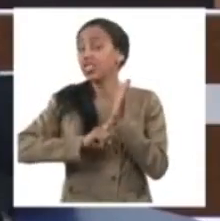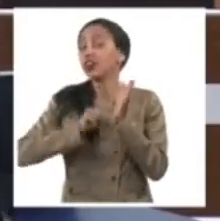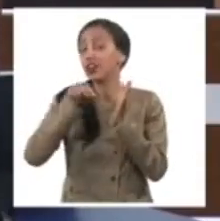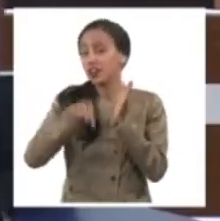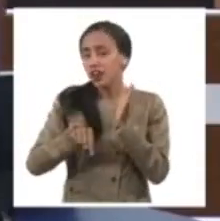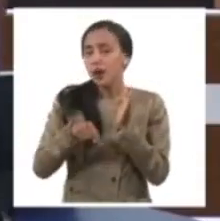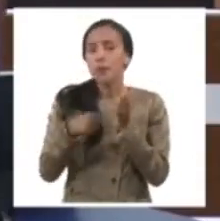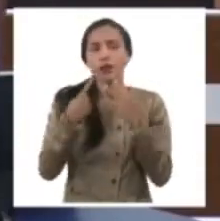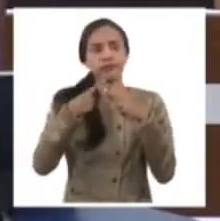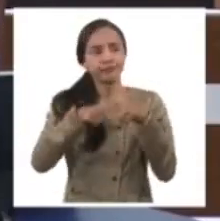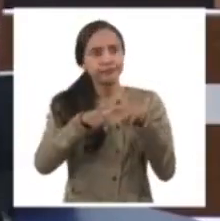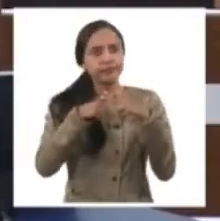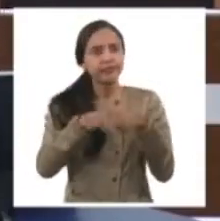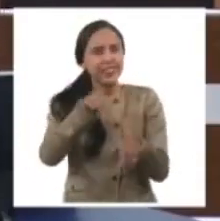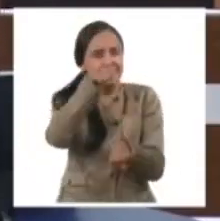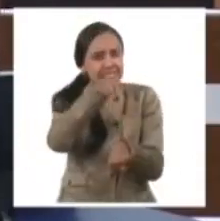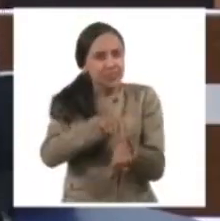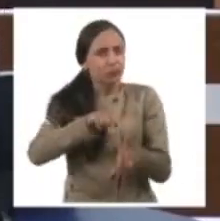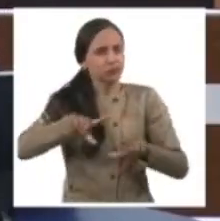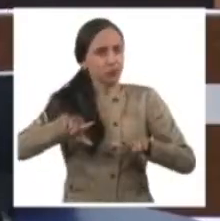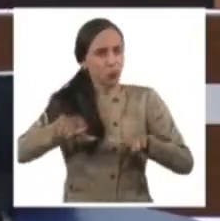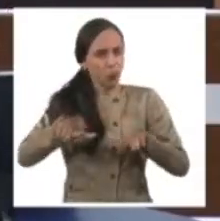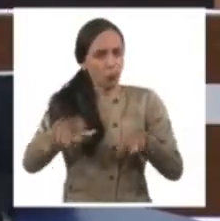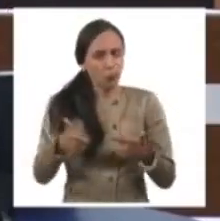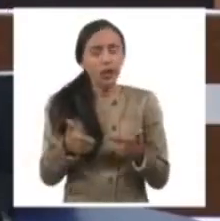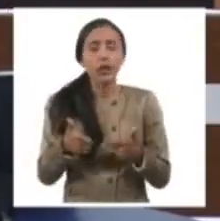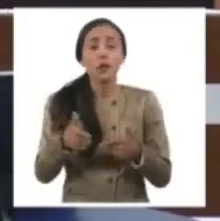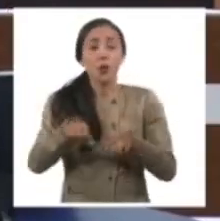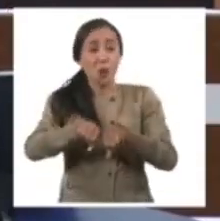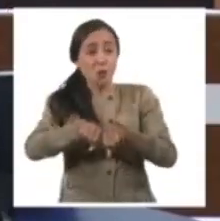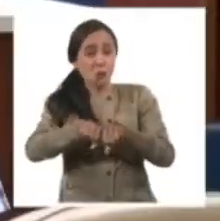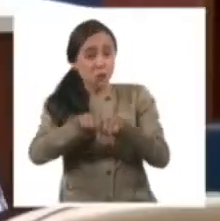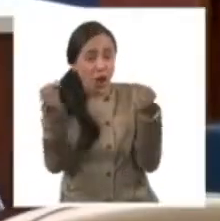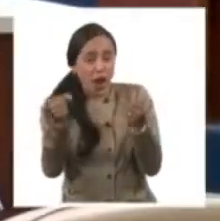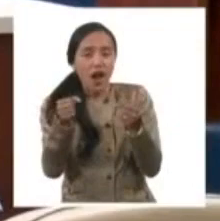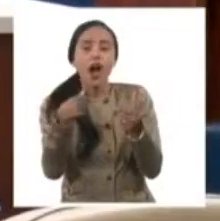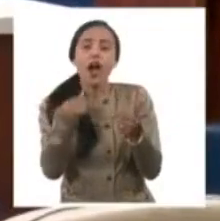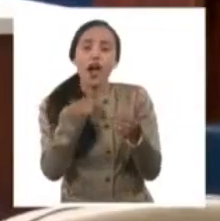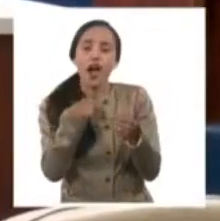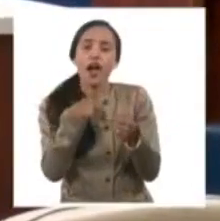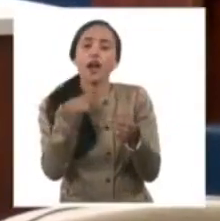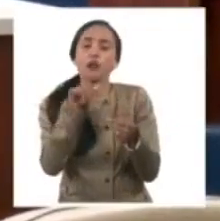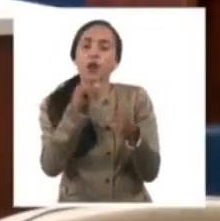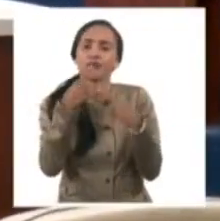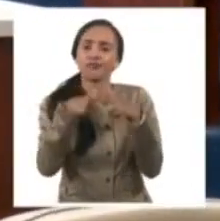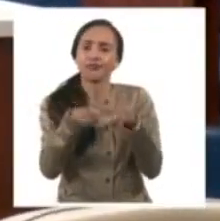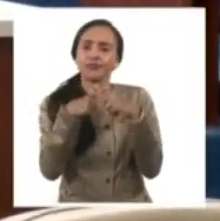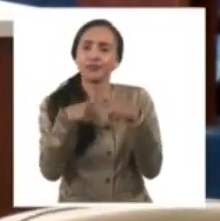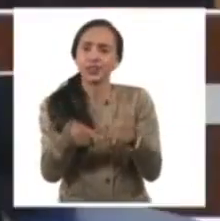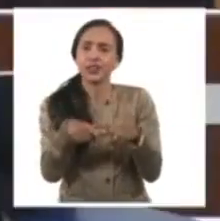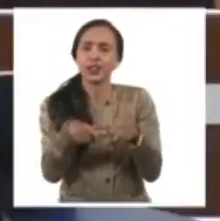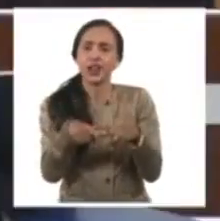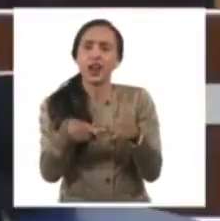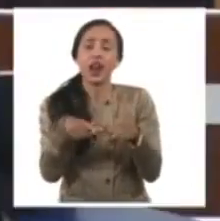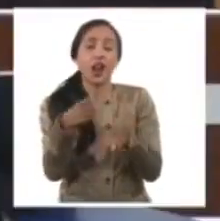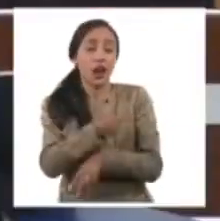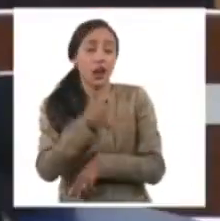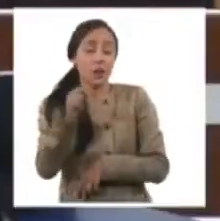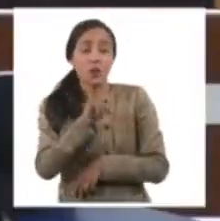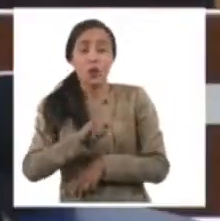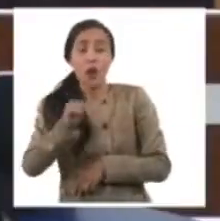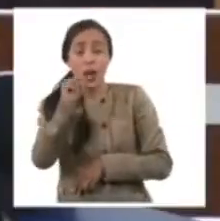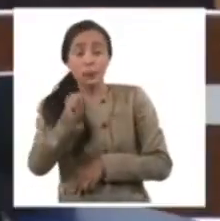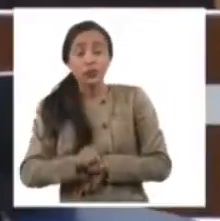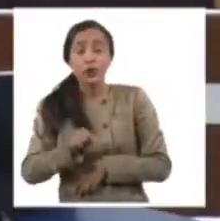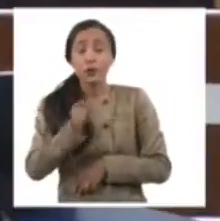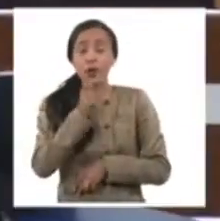los mantenimientos en tiempo, que las averías tengan la menor afectación posible, los que están en medio de las inundaciones